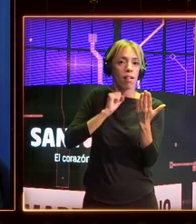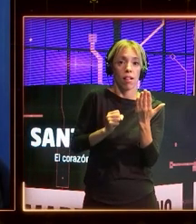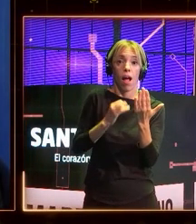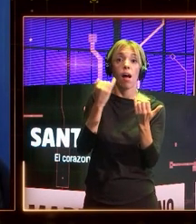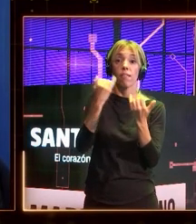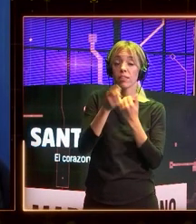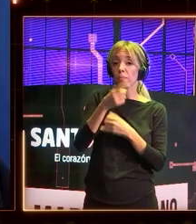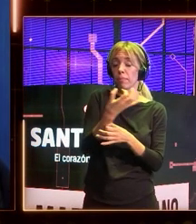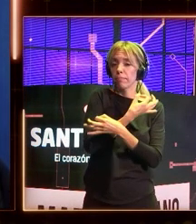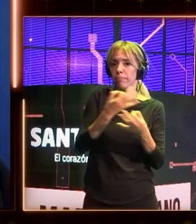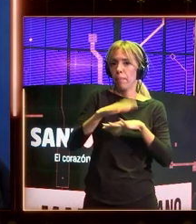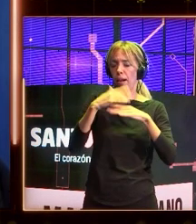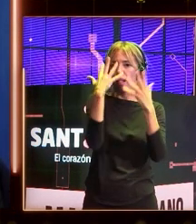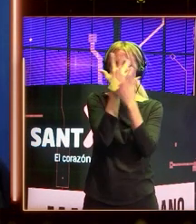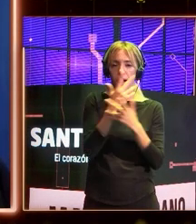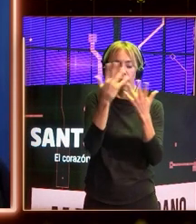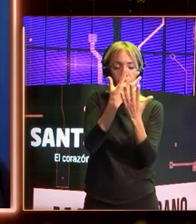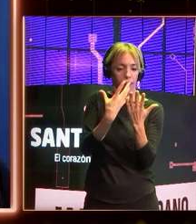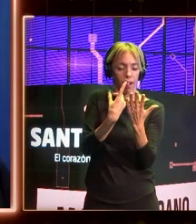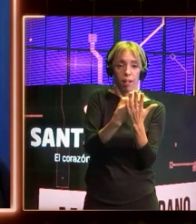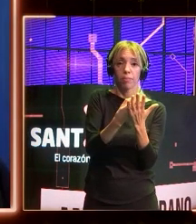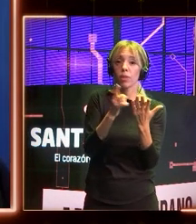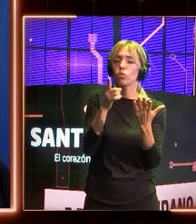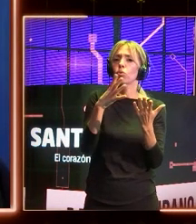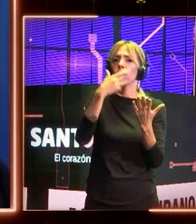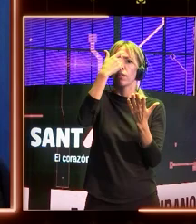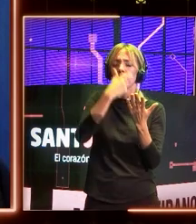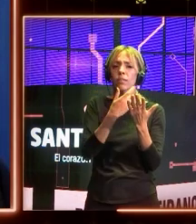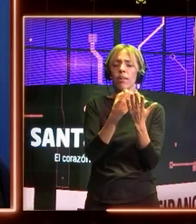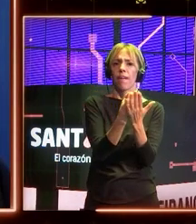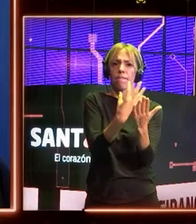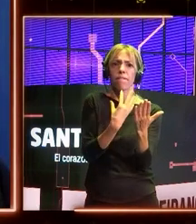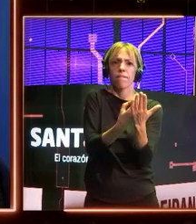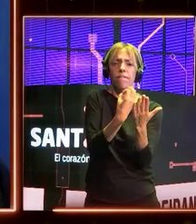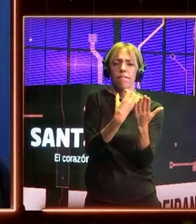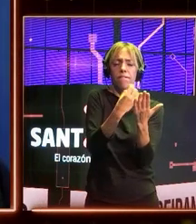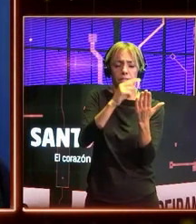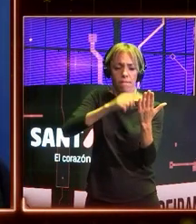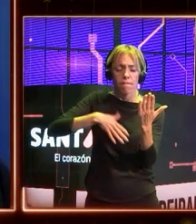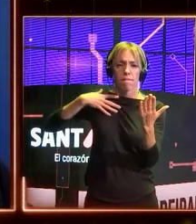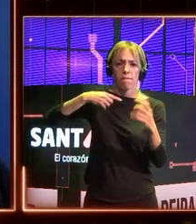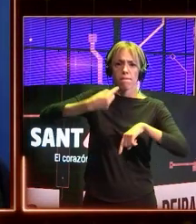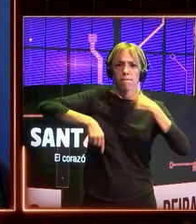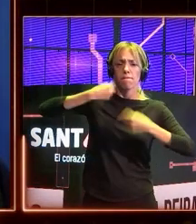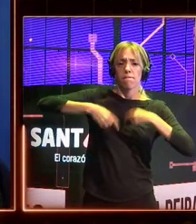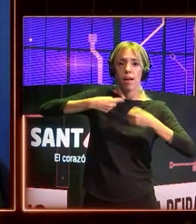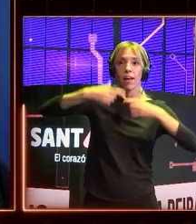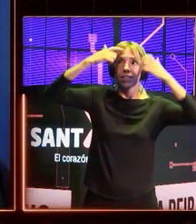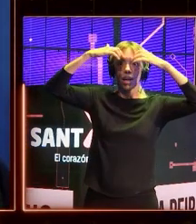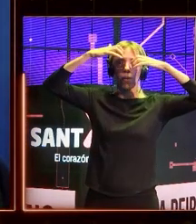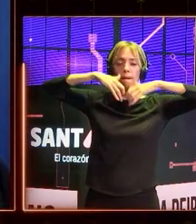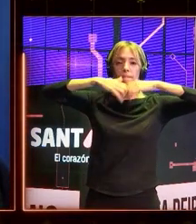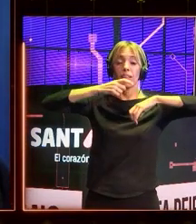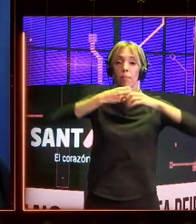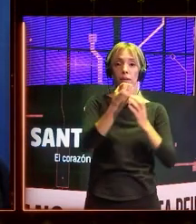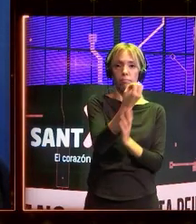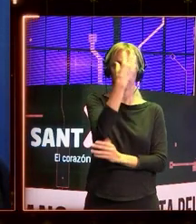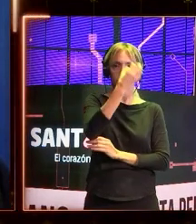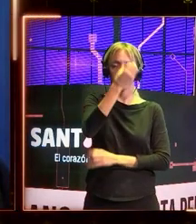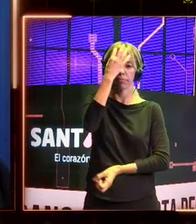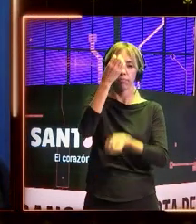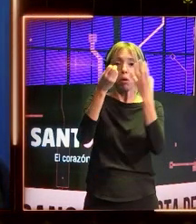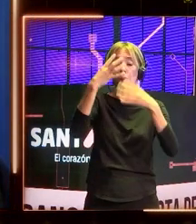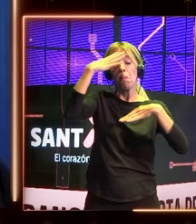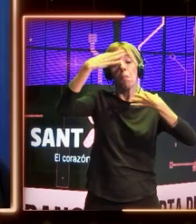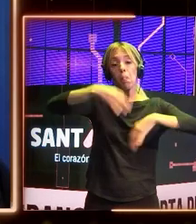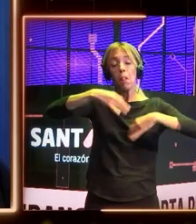convencerte de cosas. Entonces, mientras tú estás recibiendo todos estos chutes de dopamina, dopamínicos, tu cerebro está recibiendo contenido. Tú parece